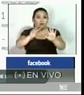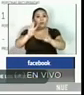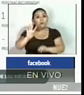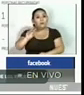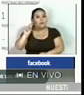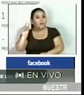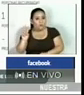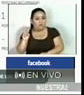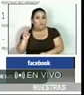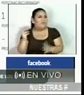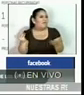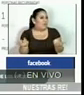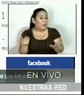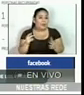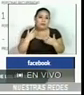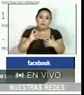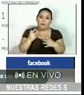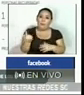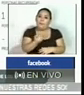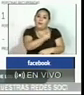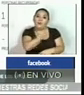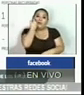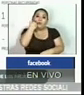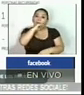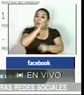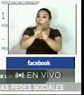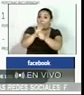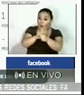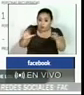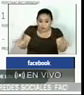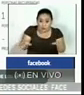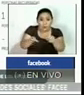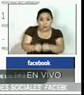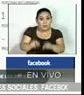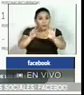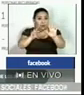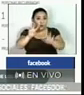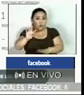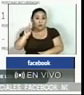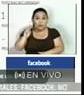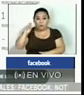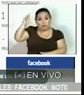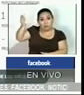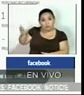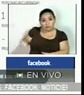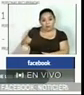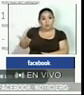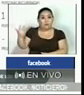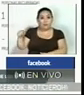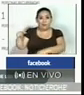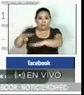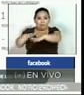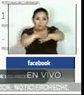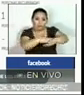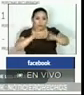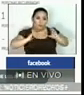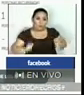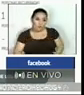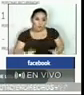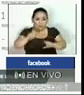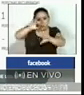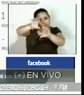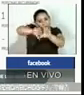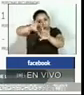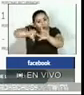personas infectadas. Ese es el total que está registrando esta página a través de la que el gobierno lleva la estadística